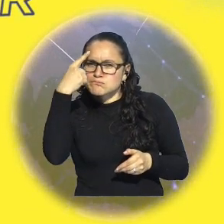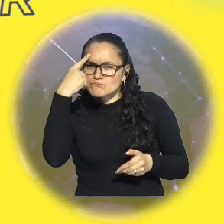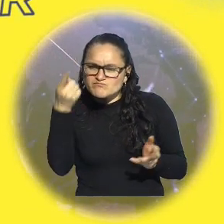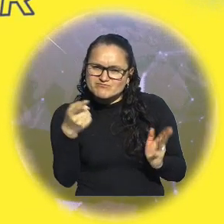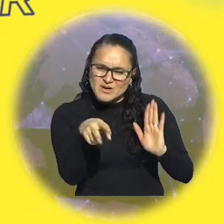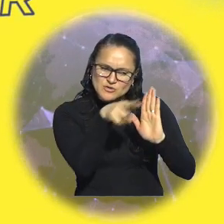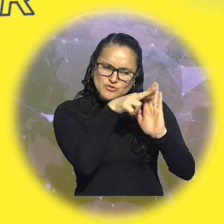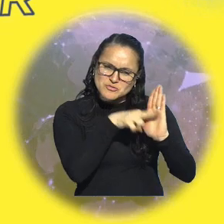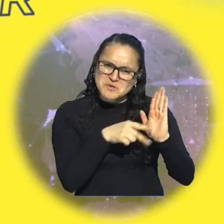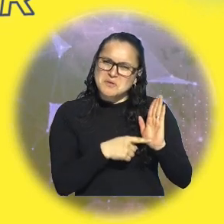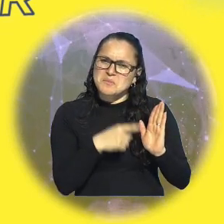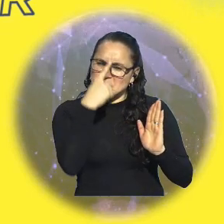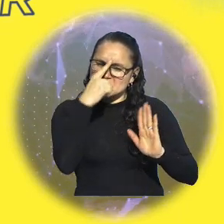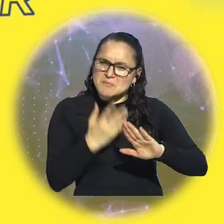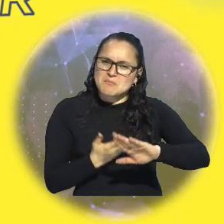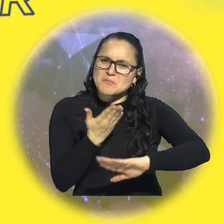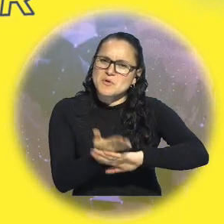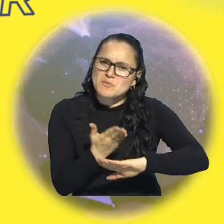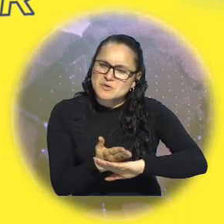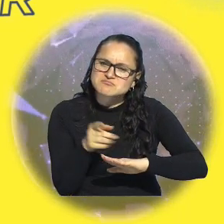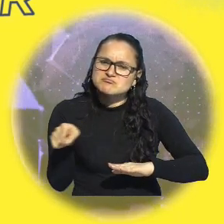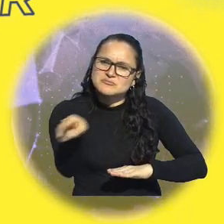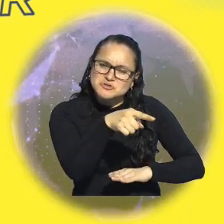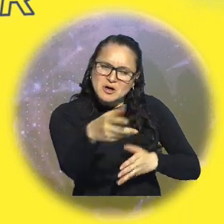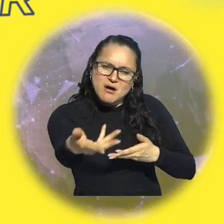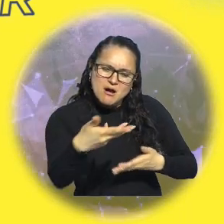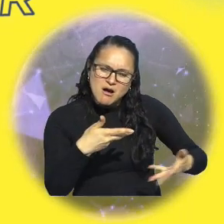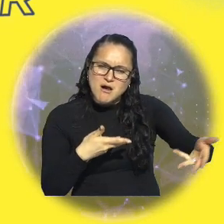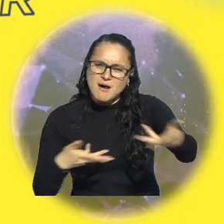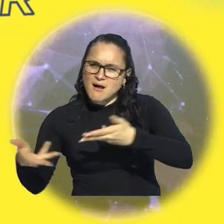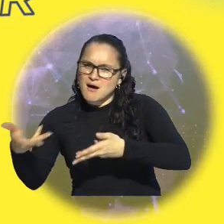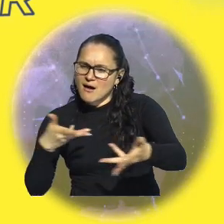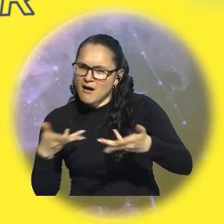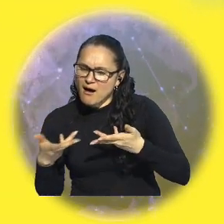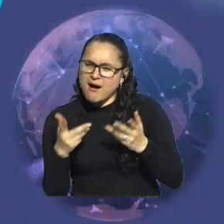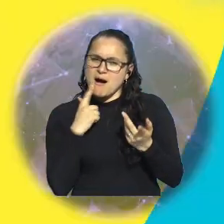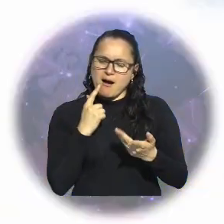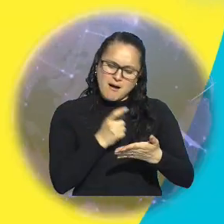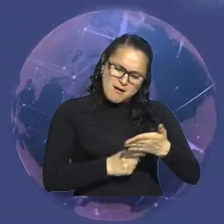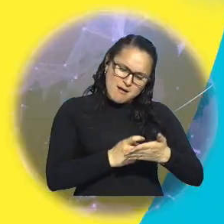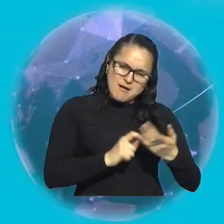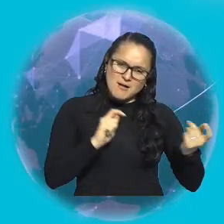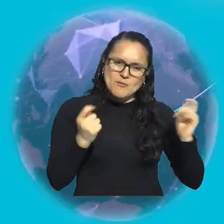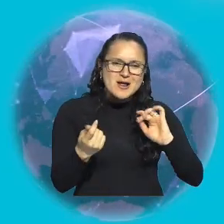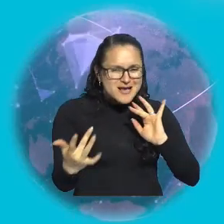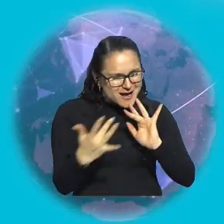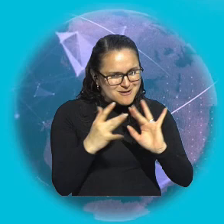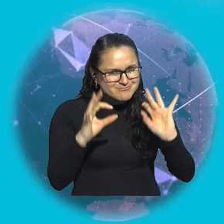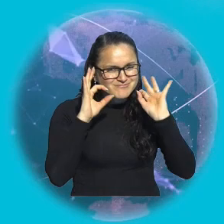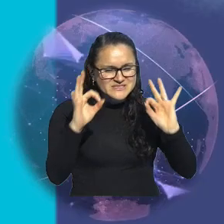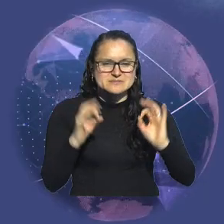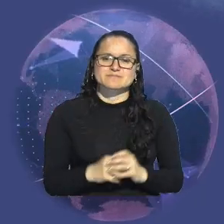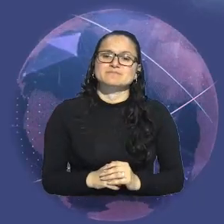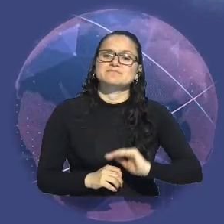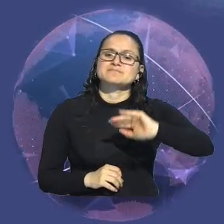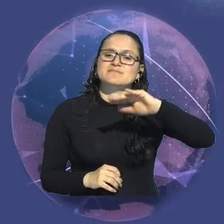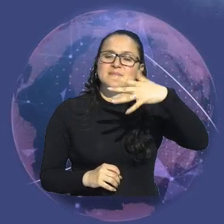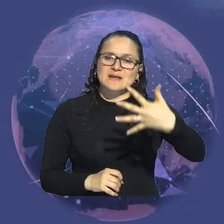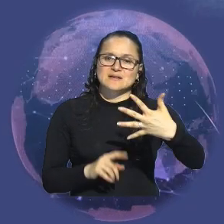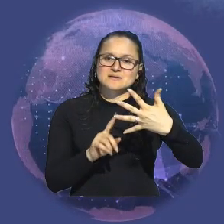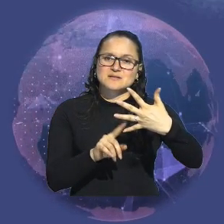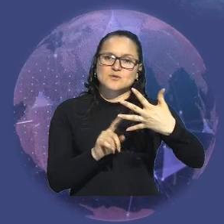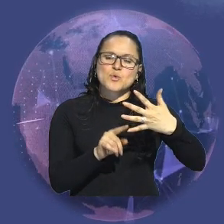propuesta con el fin de recibir comentarios que permitan diseñar medidas eficientes quinto definir la alternativa